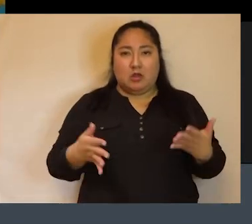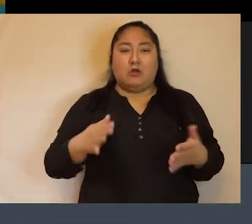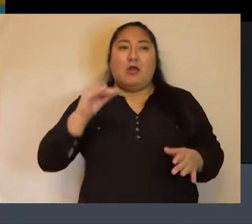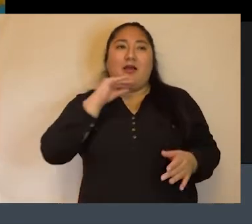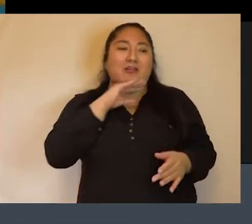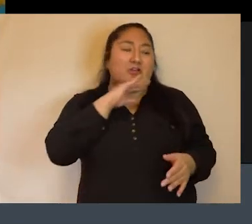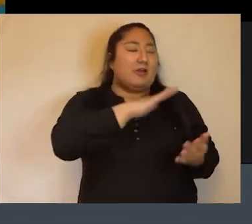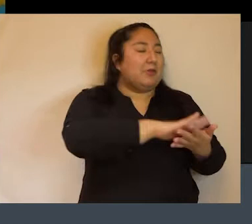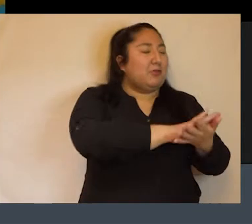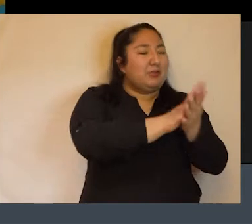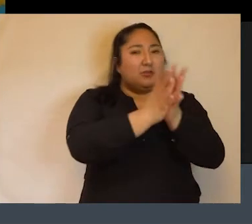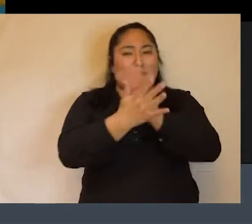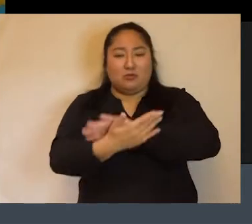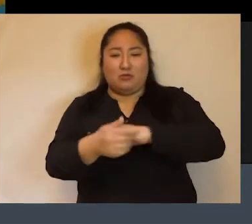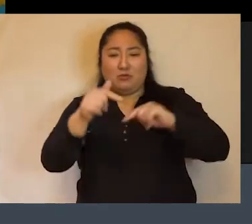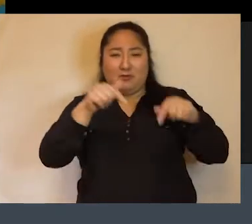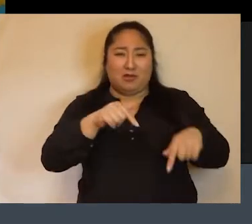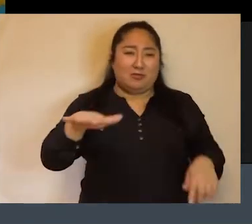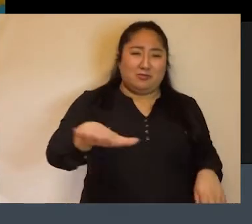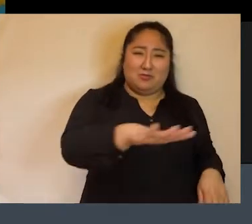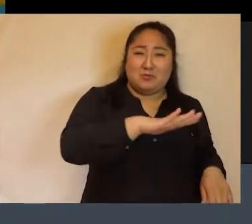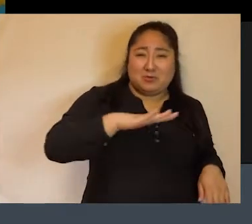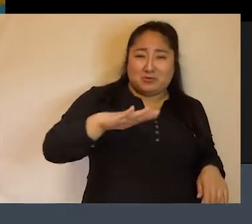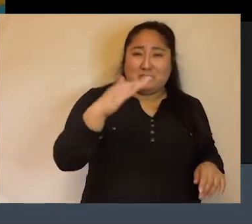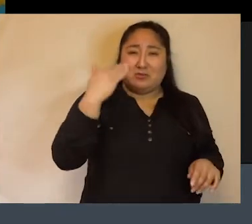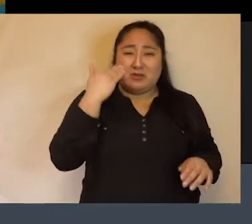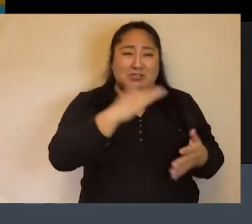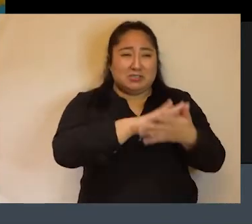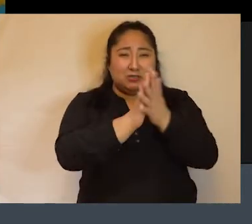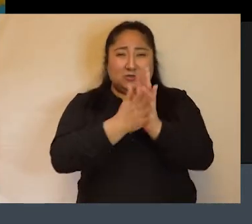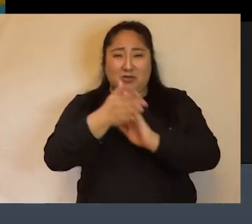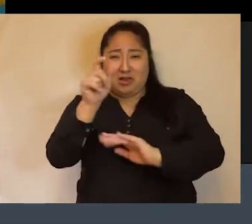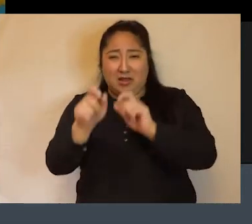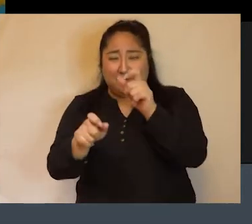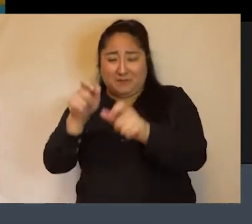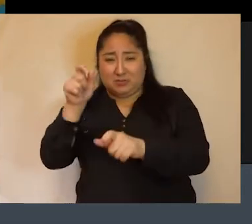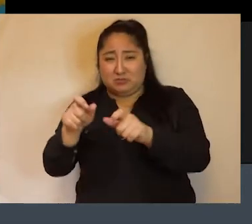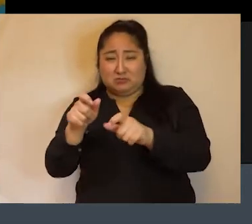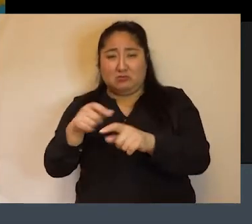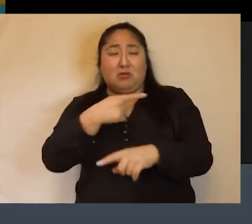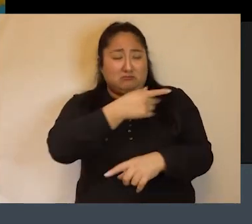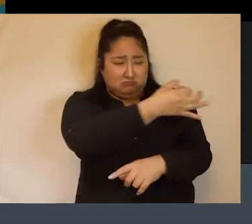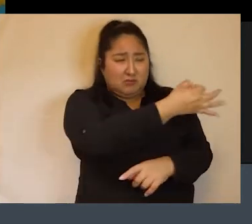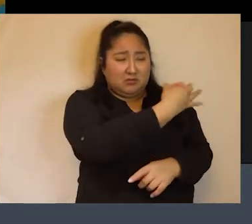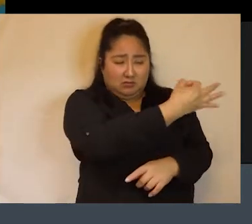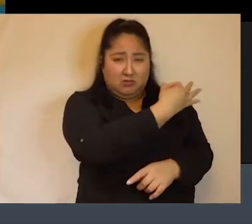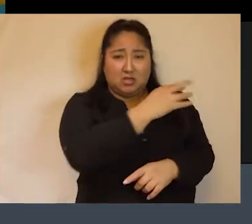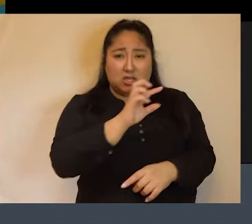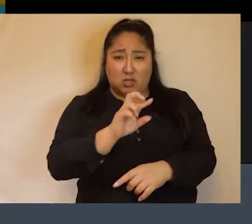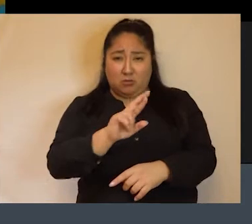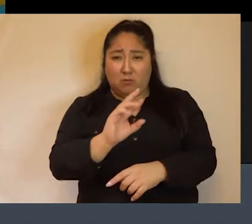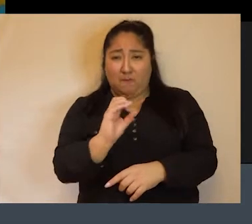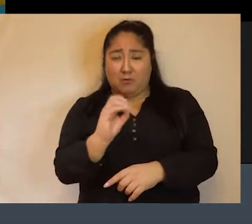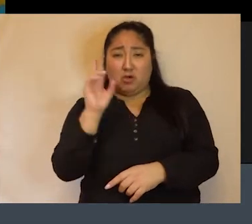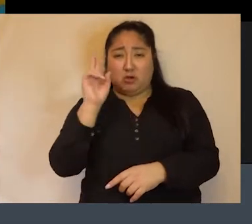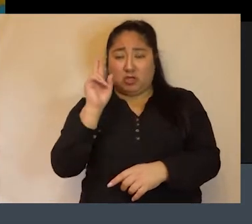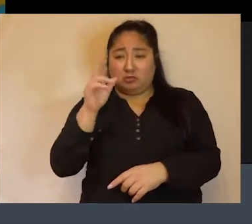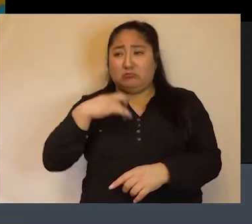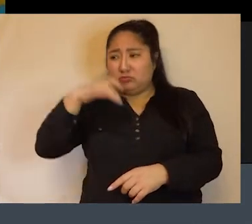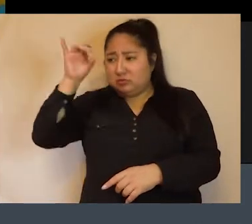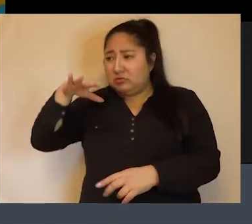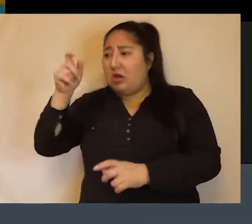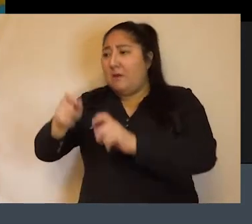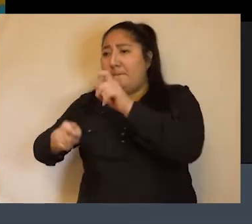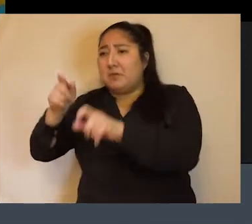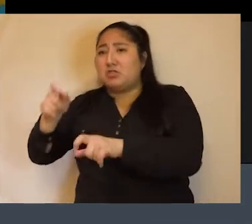en función de la rapidez con que ha actuado esto, la mayor parte de las personas, tal como dijo el prorector, están con